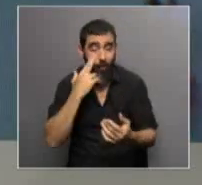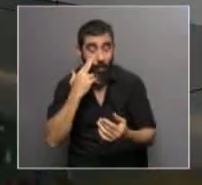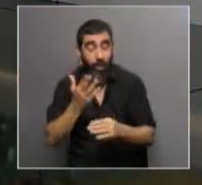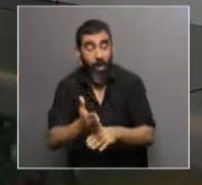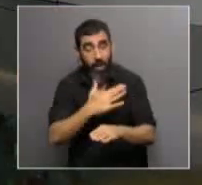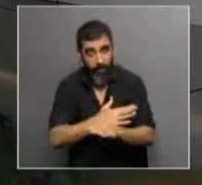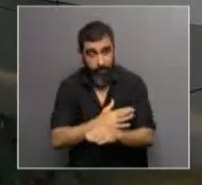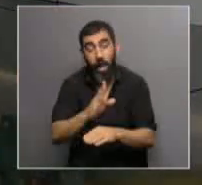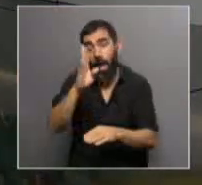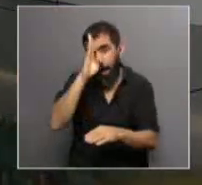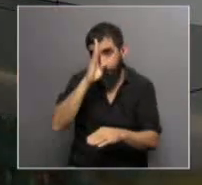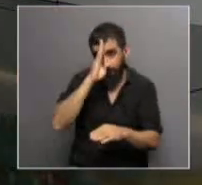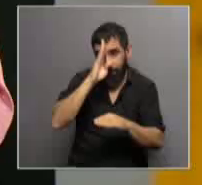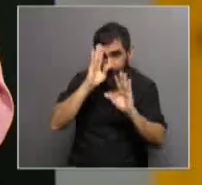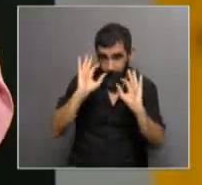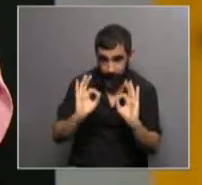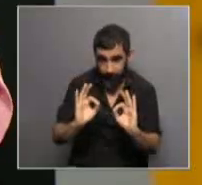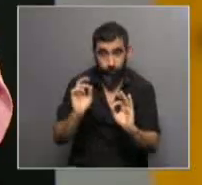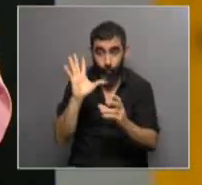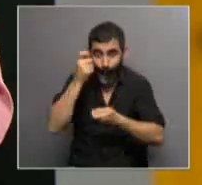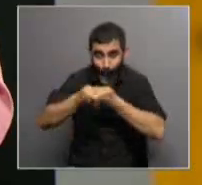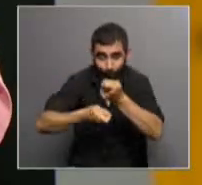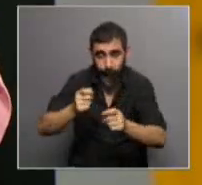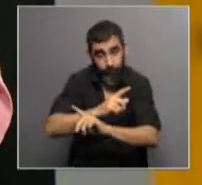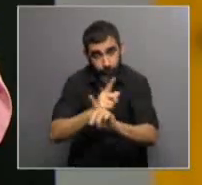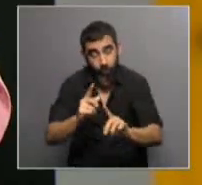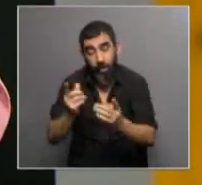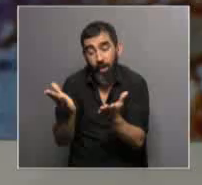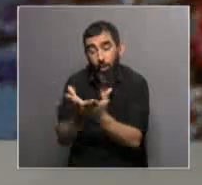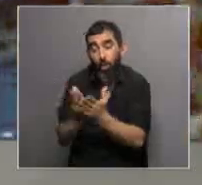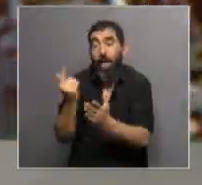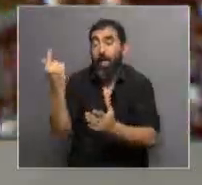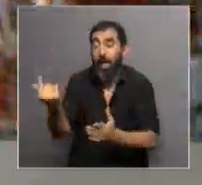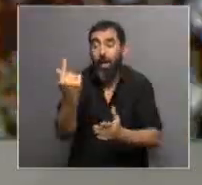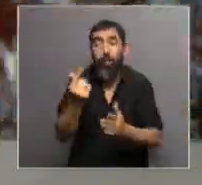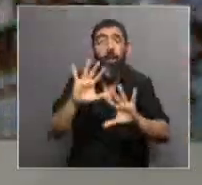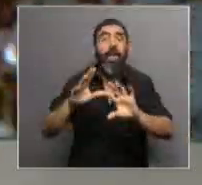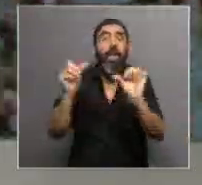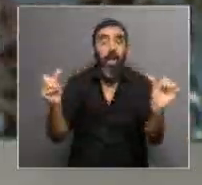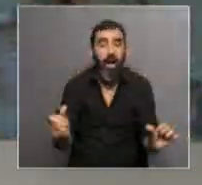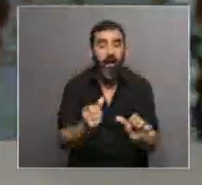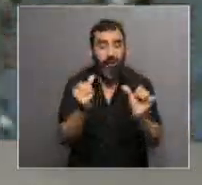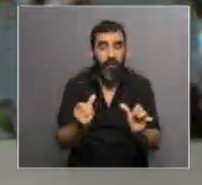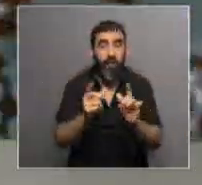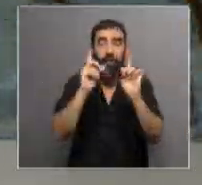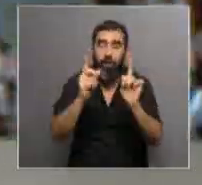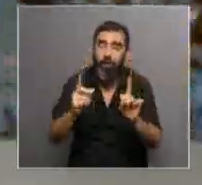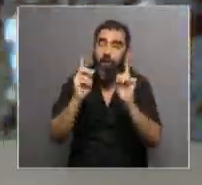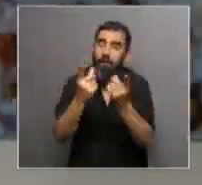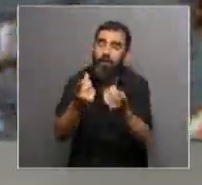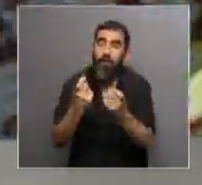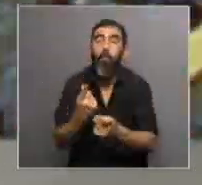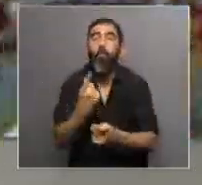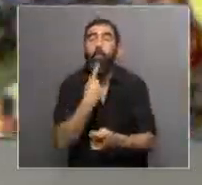conciencia primera medida no intervenir más y segunda estudiar caso a caso para ver qué se puede hacer y hacer una política que vamos